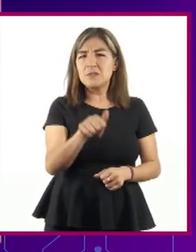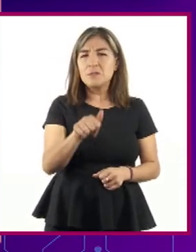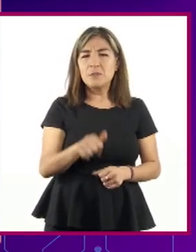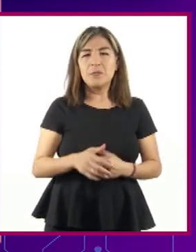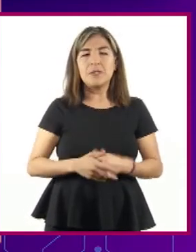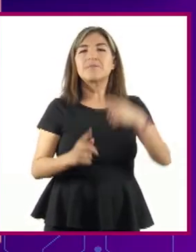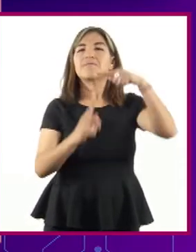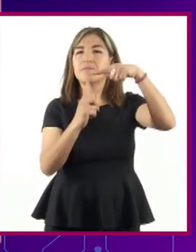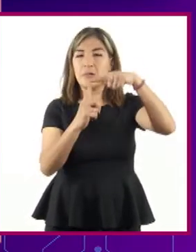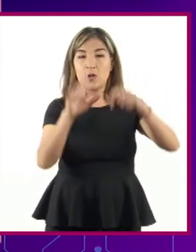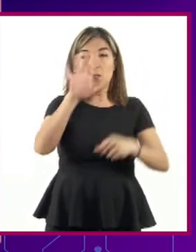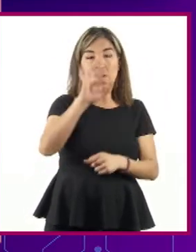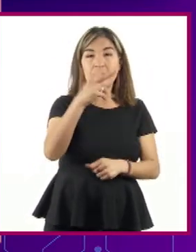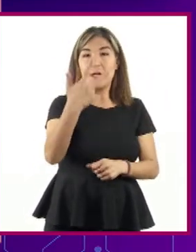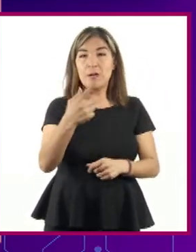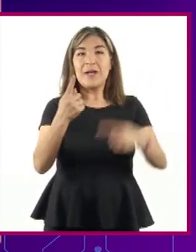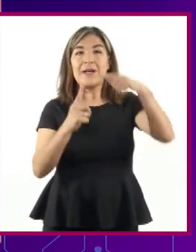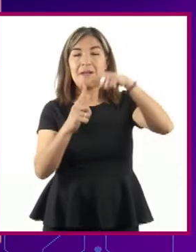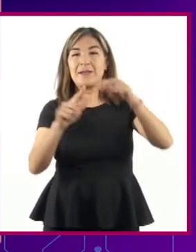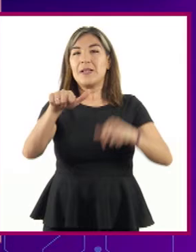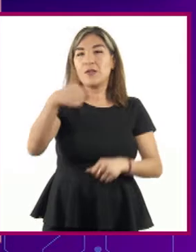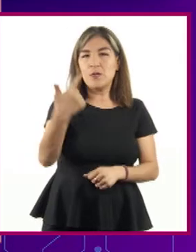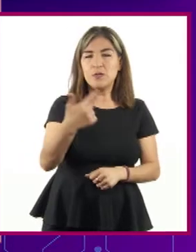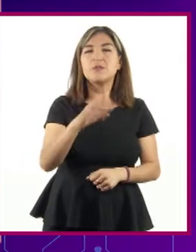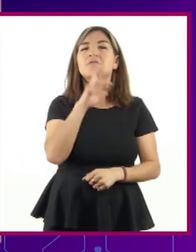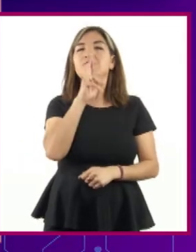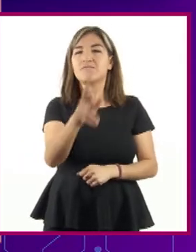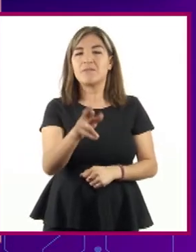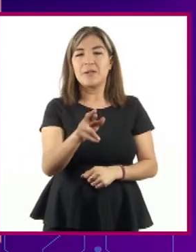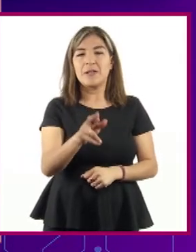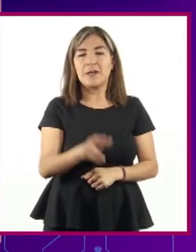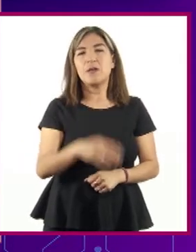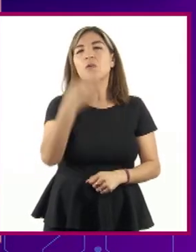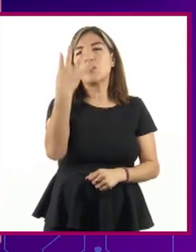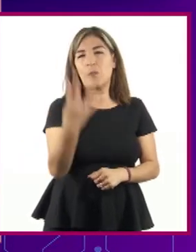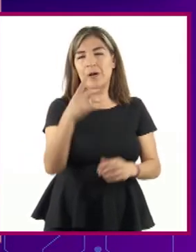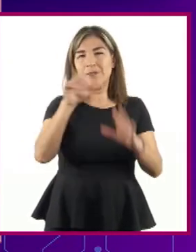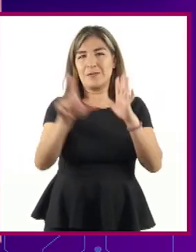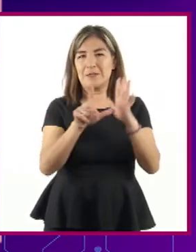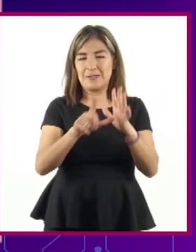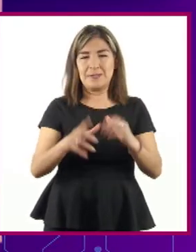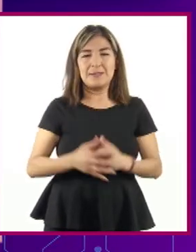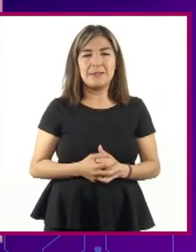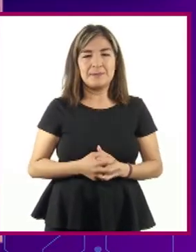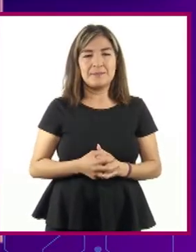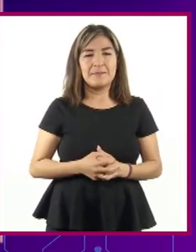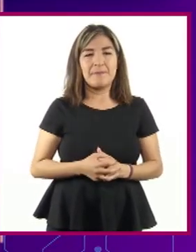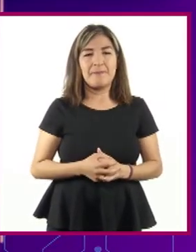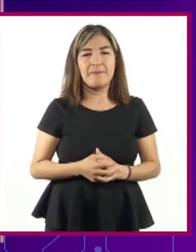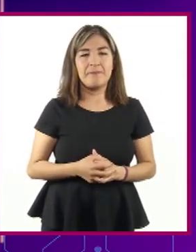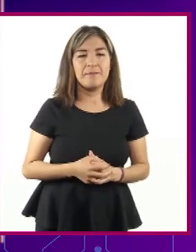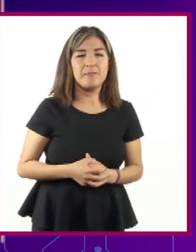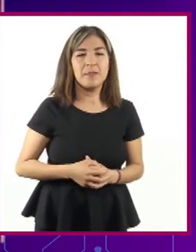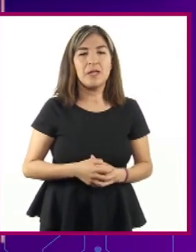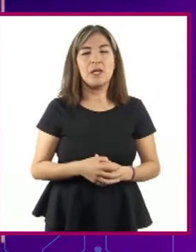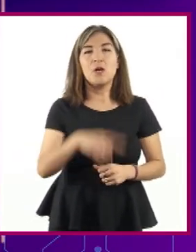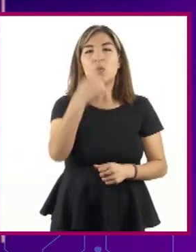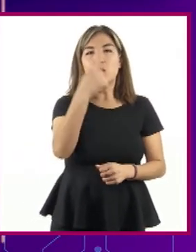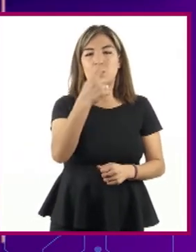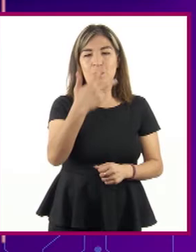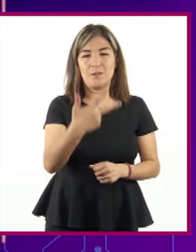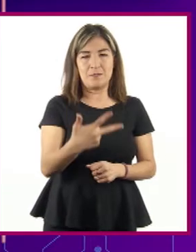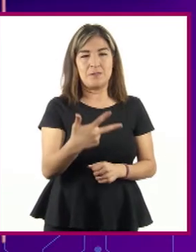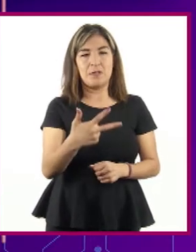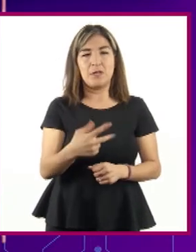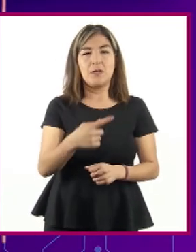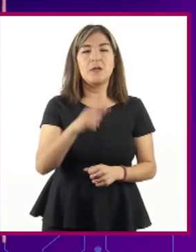procedemos a dividir 48 entre 12, donde el resultado es igual a 4 litros. En el caso de un octavo, multiplicamos